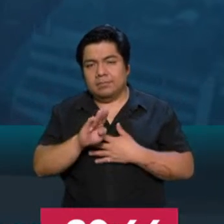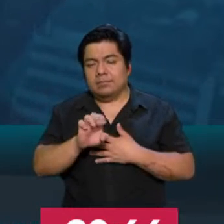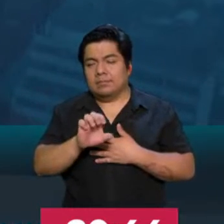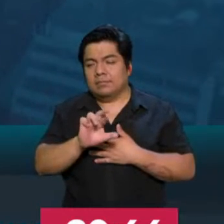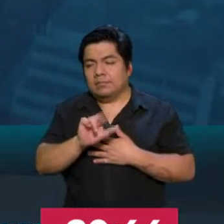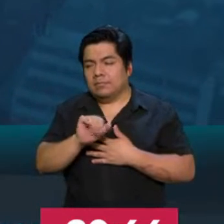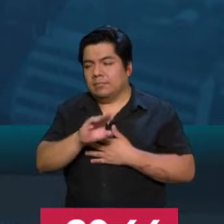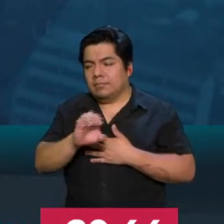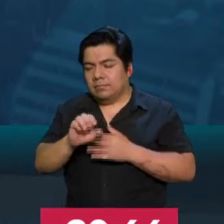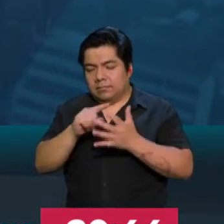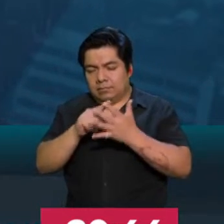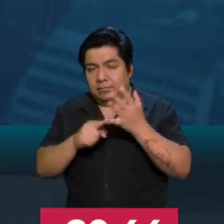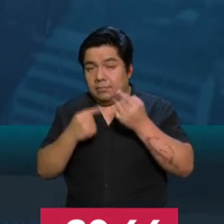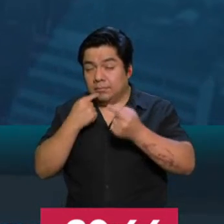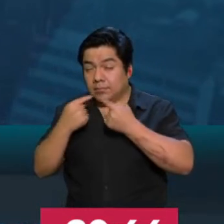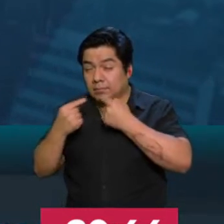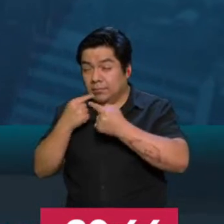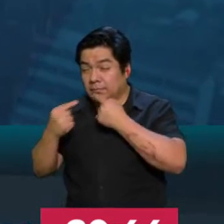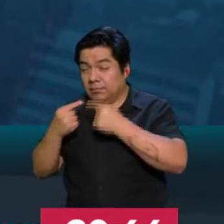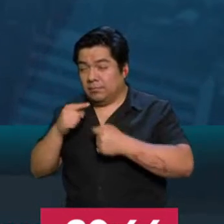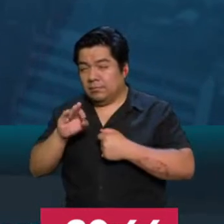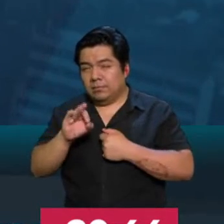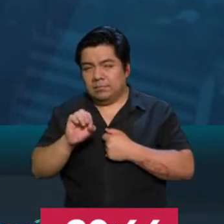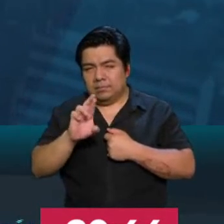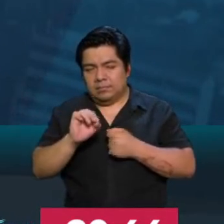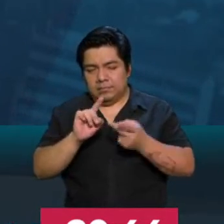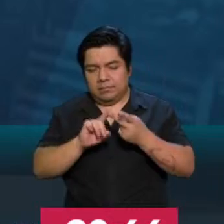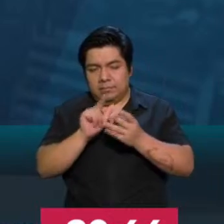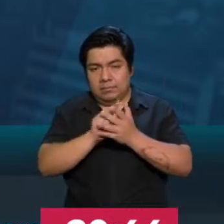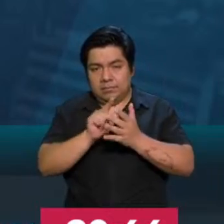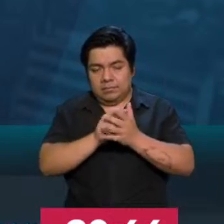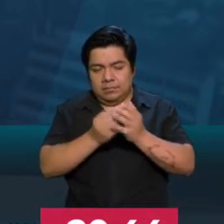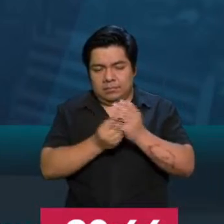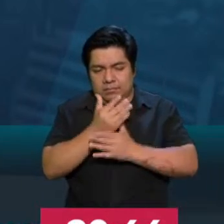de eso. Vienen foros de discusión, iniciativas de ley. Esto es un